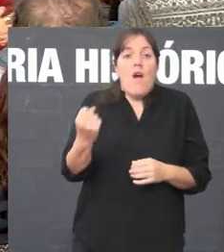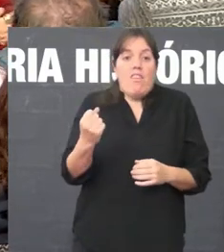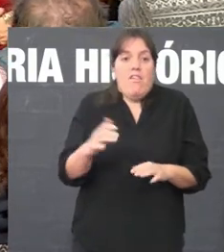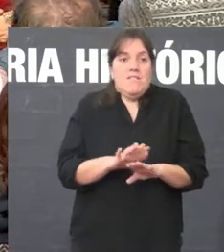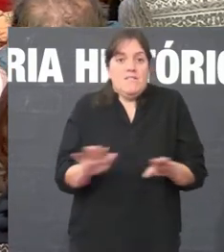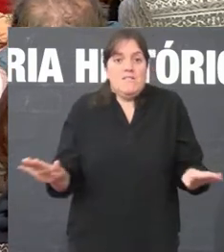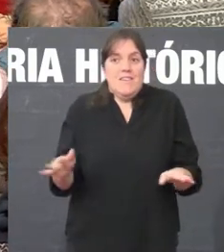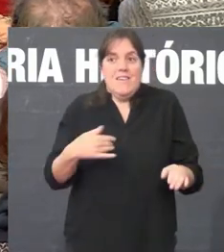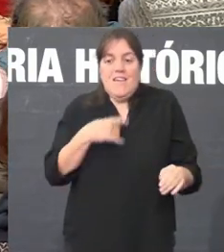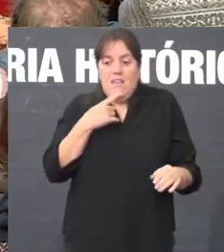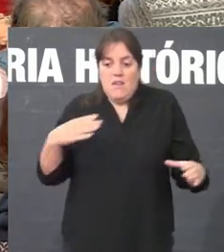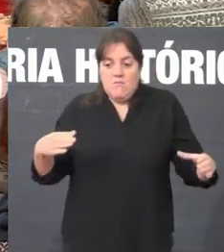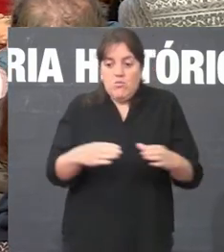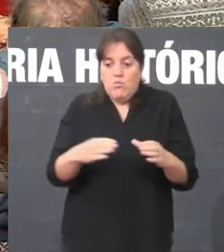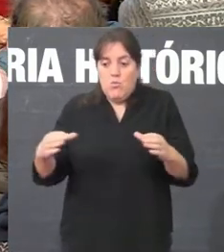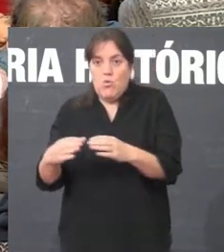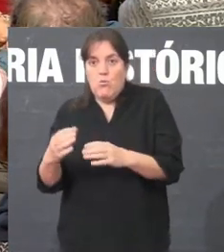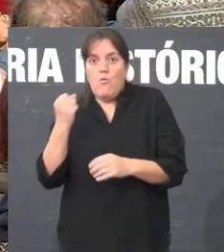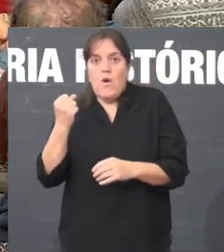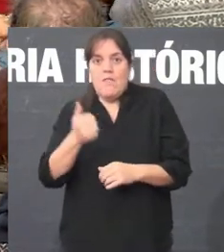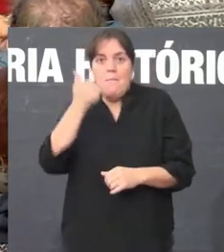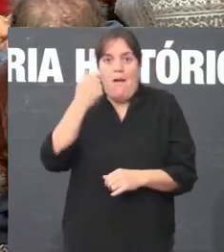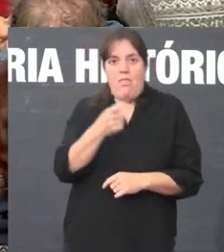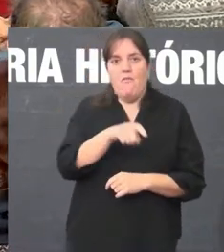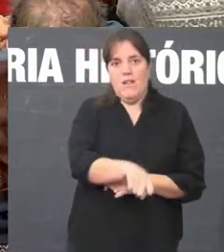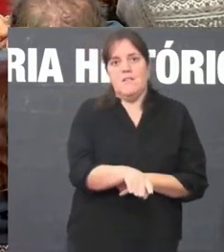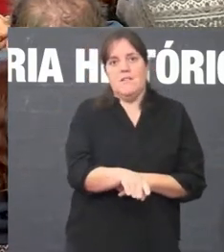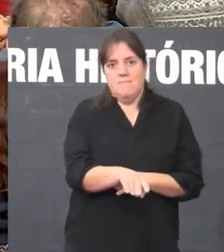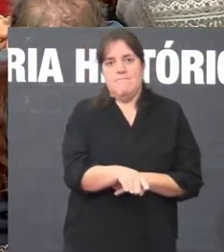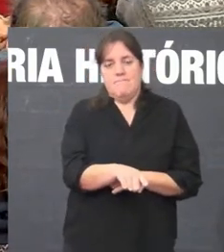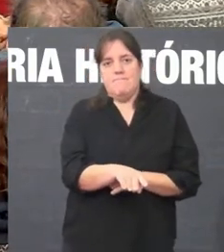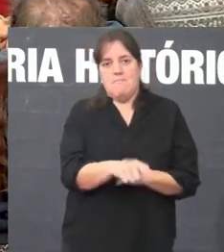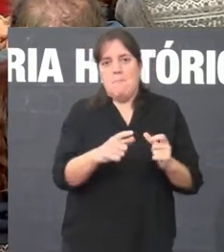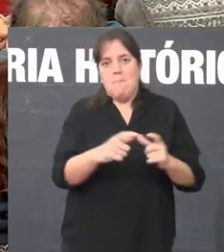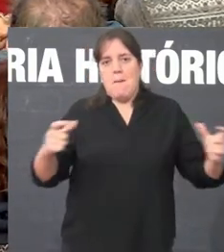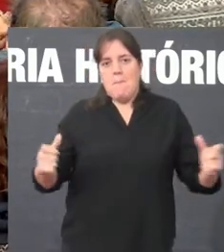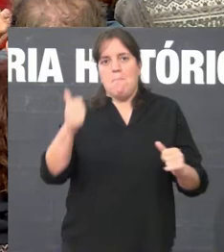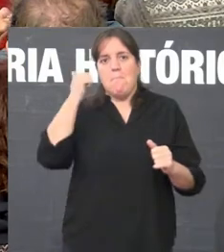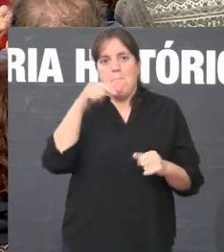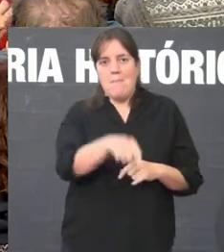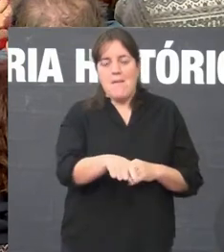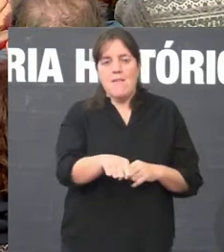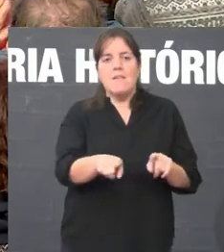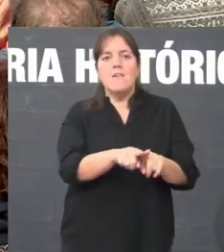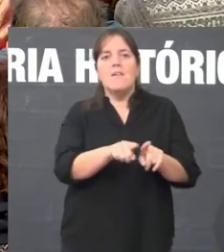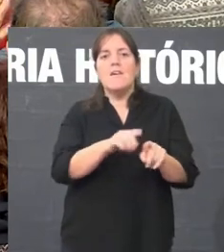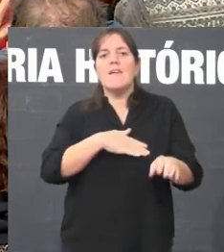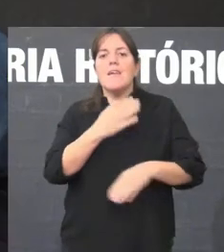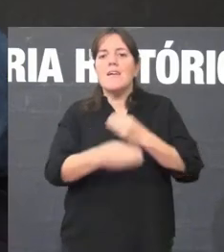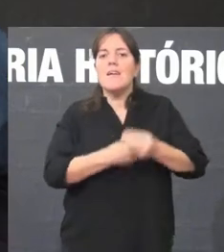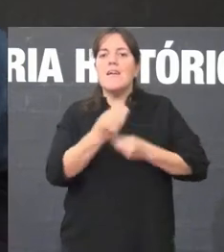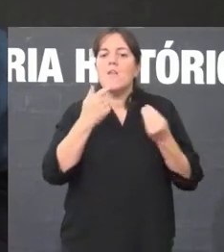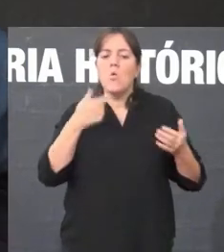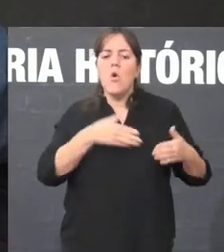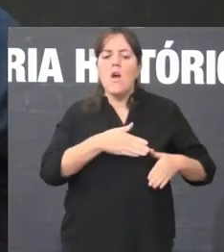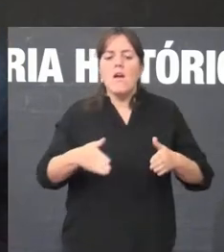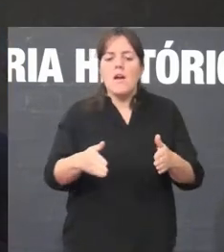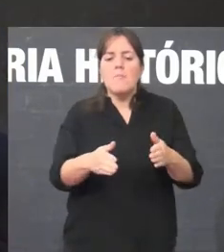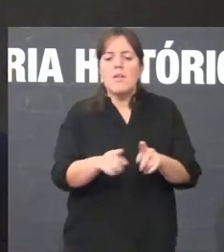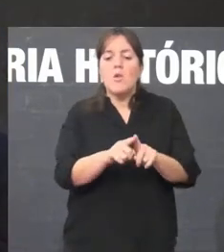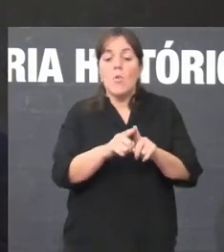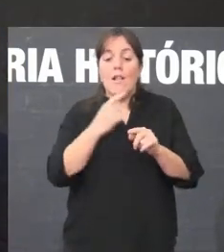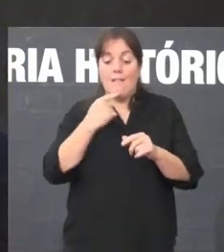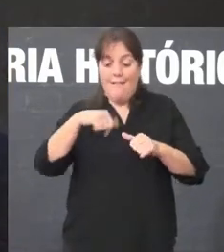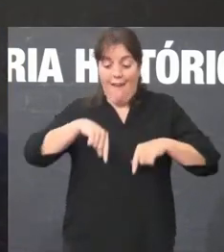hay que acumular más fuerza de la que tenemos. Es decir, hay que construir un camino desde el campamento